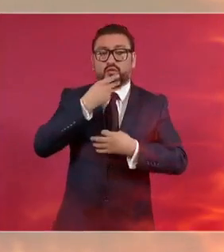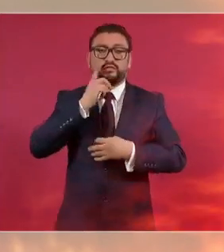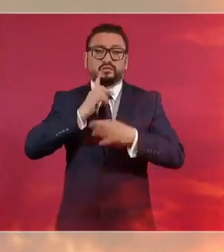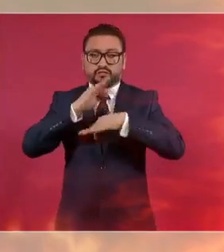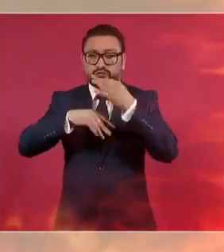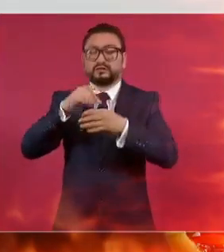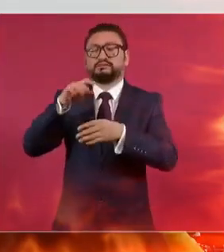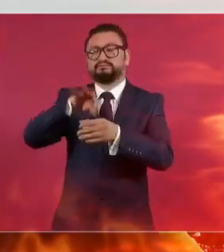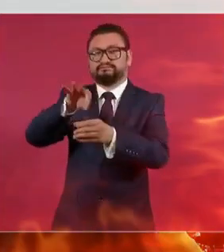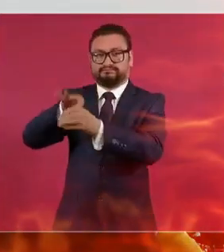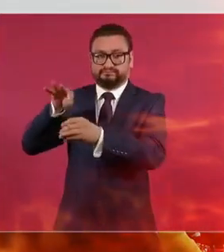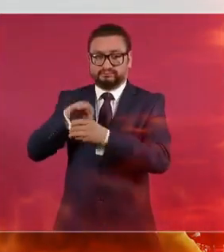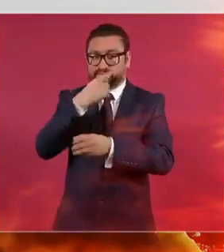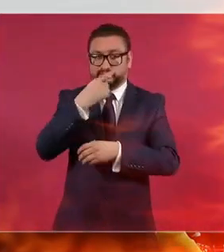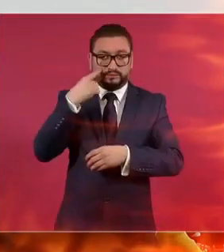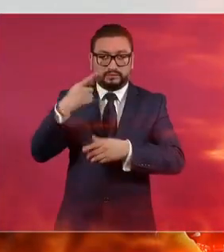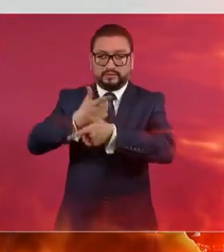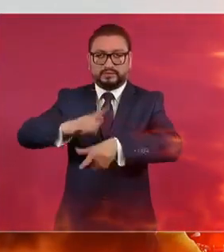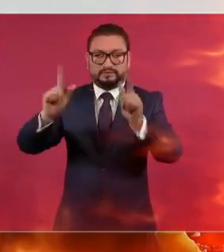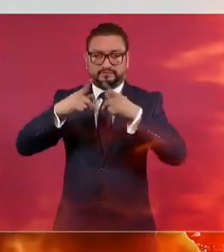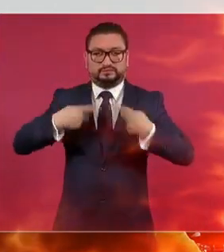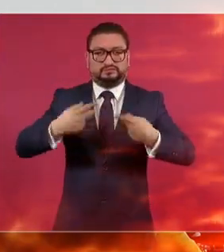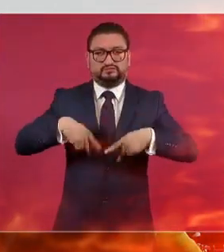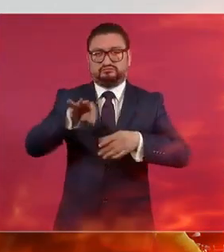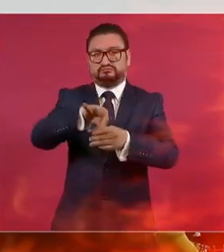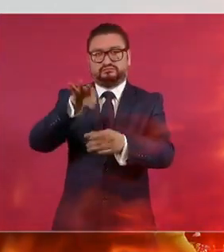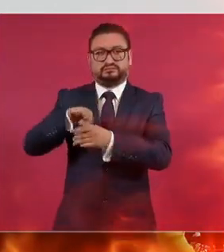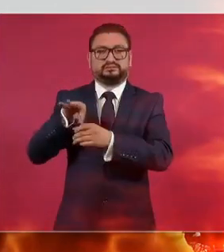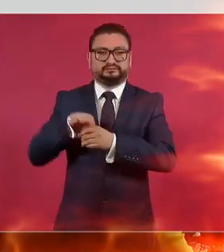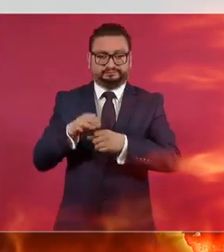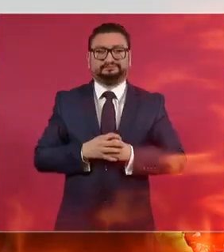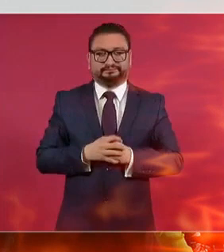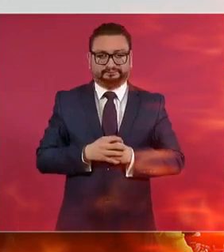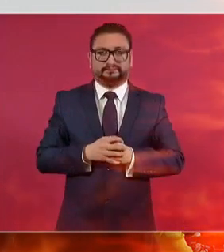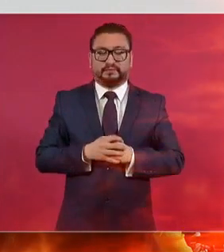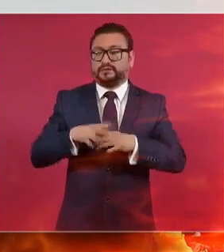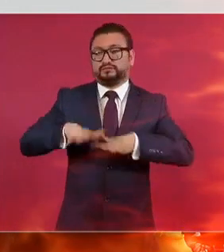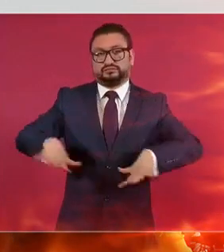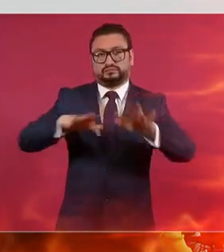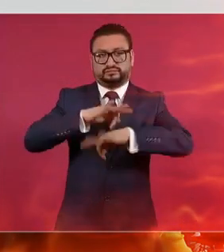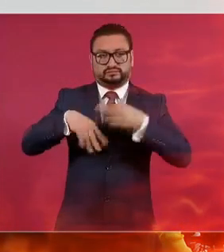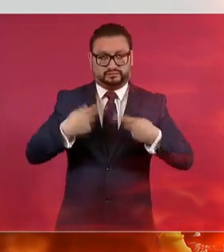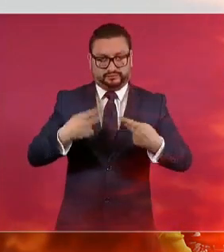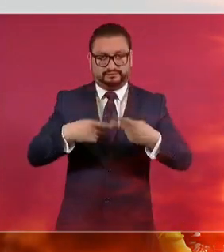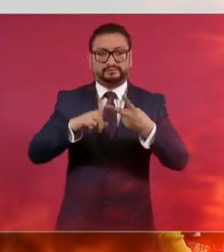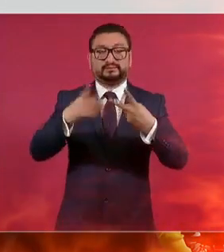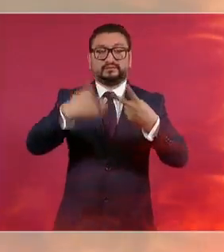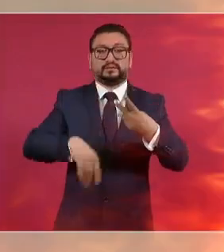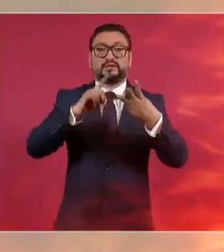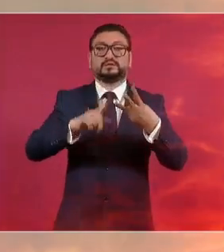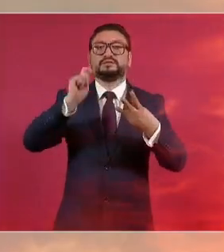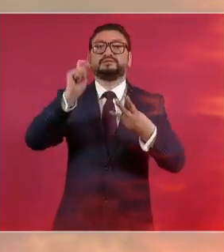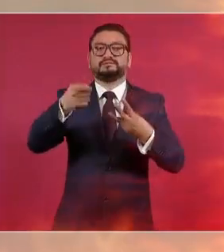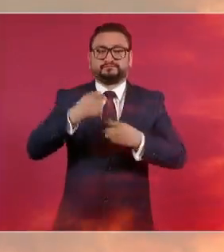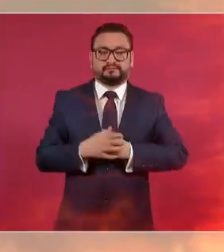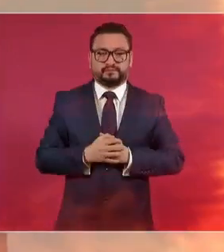Cámara de Diputados, y 10 por el Poder Judicial a través del Pleno de la Corte por mayoría de 6 votos. En